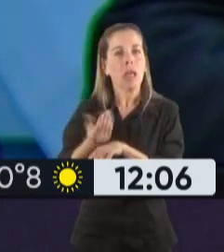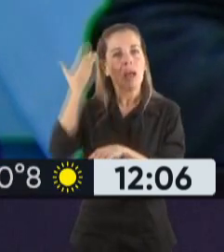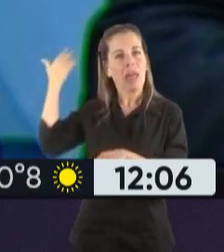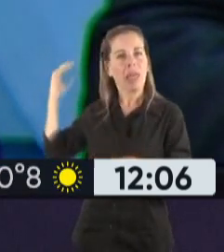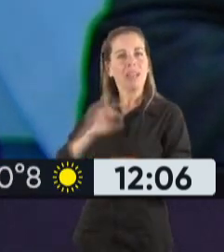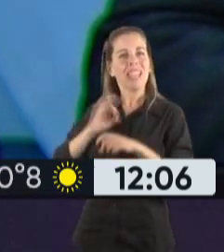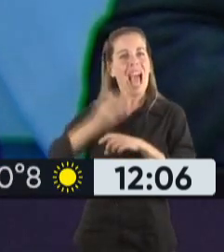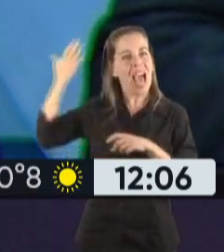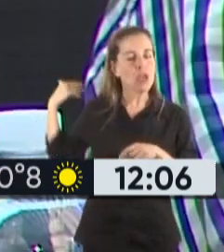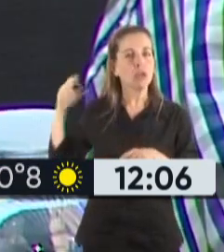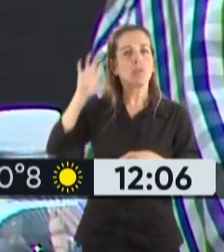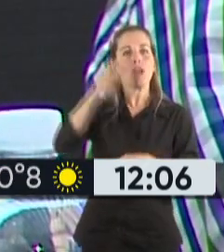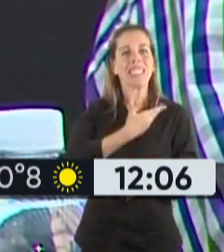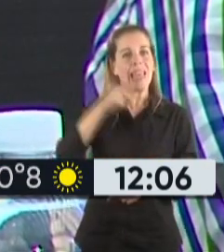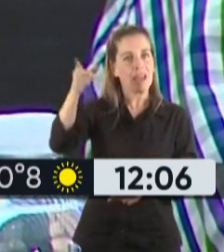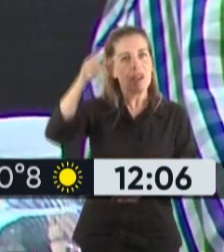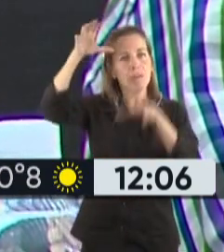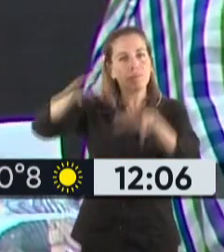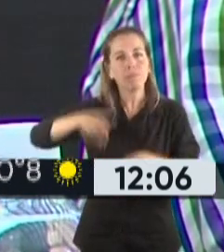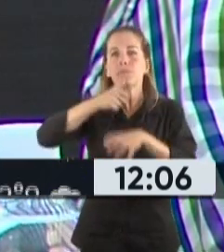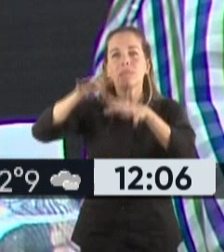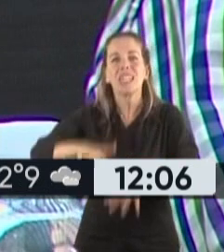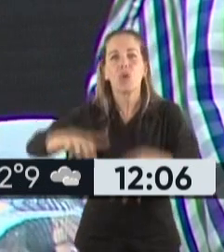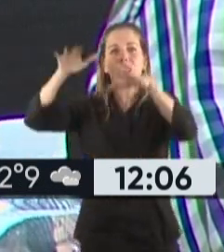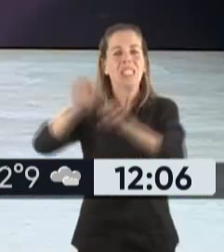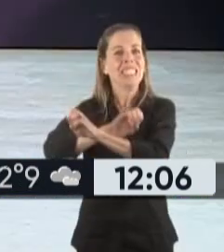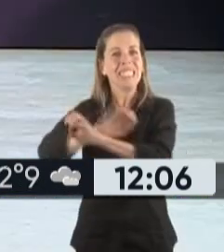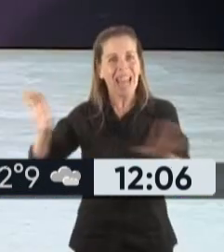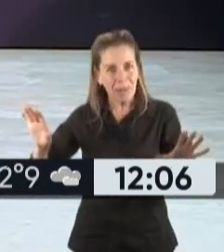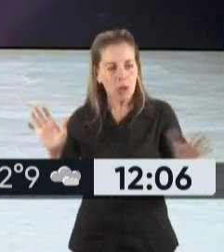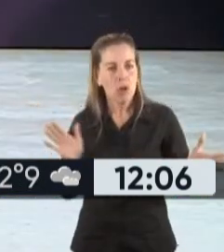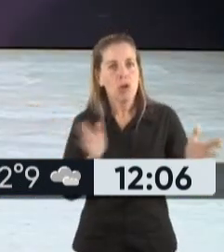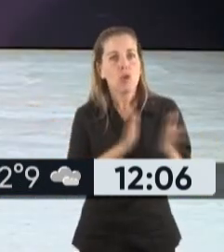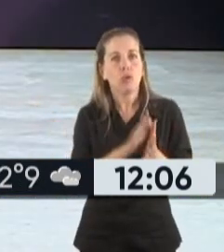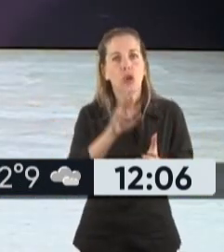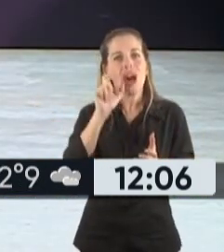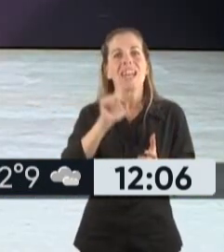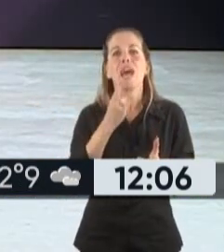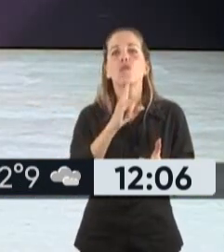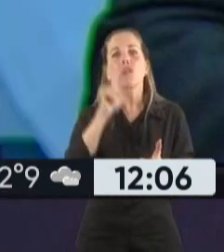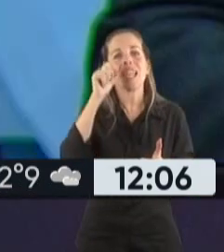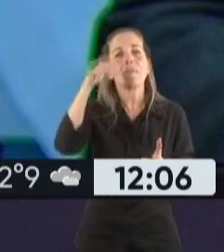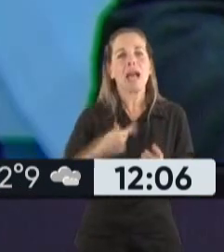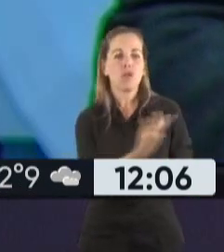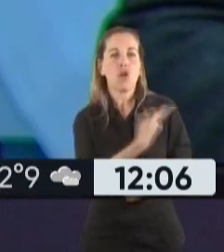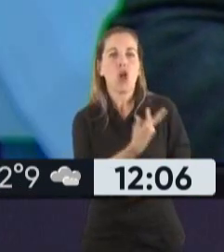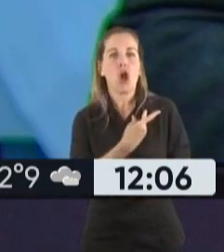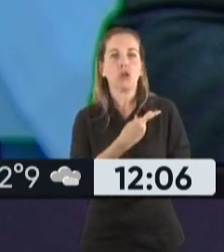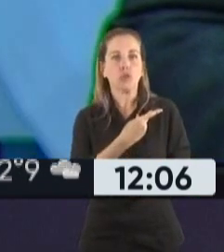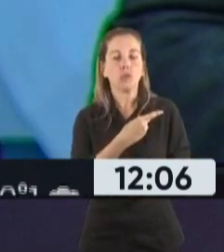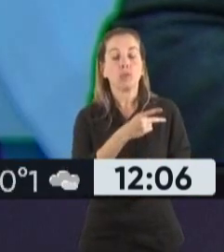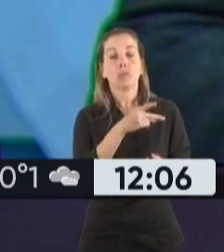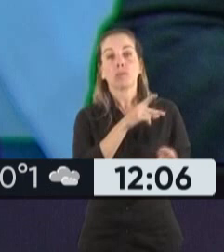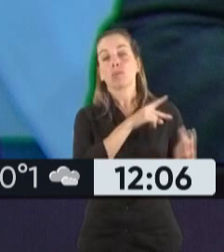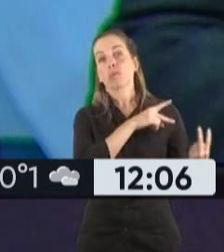inundación en Santa Fe, que fuimos con el Lole, que el Lole le gustaba manejar helicópteros, los dos estábamos